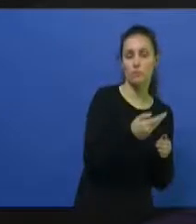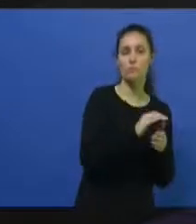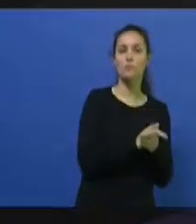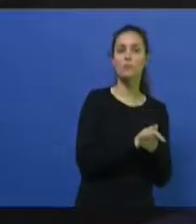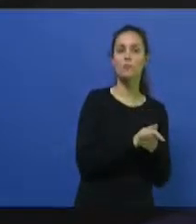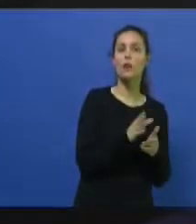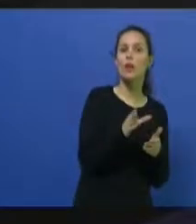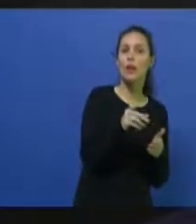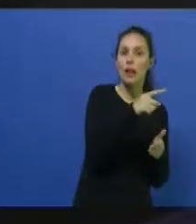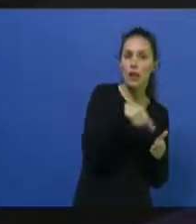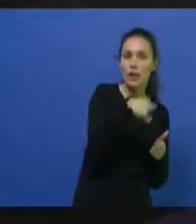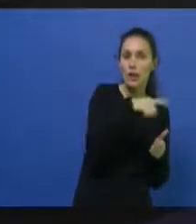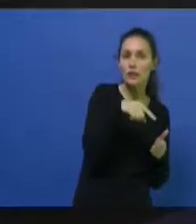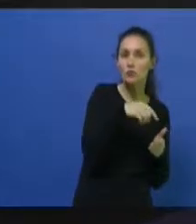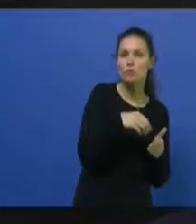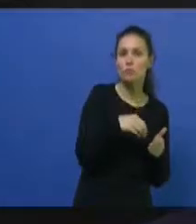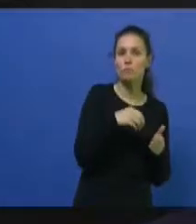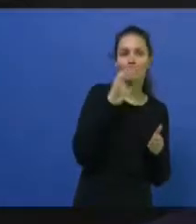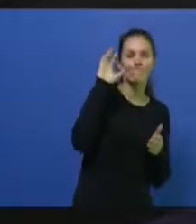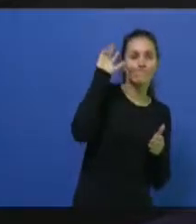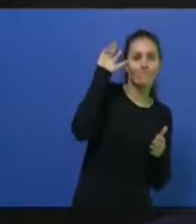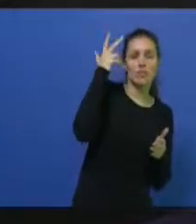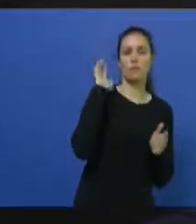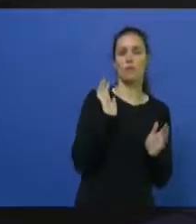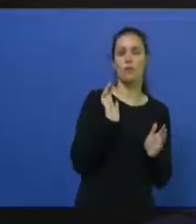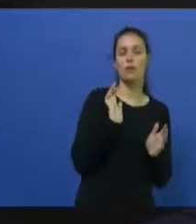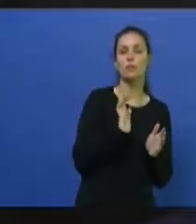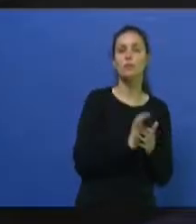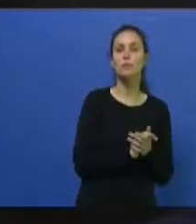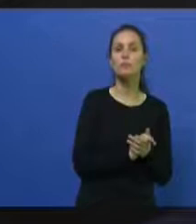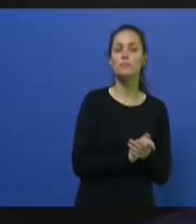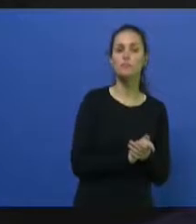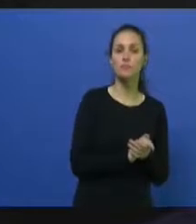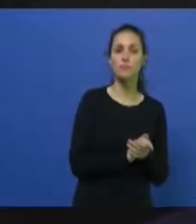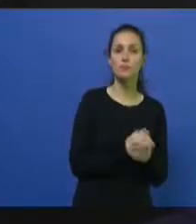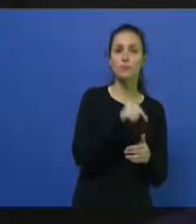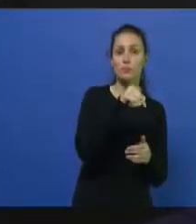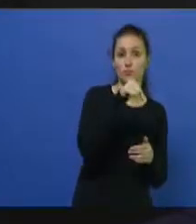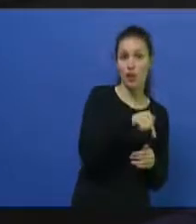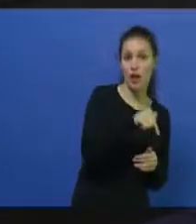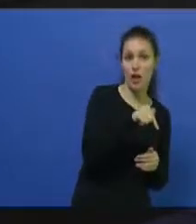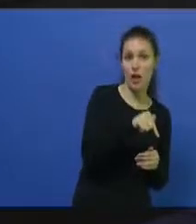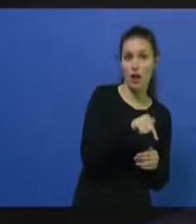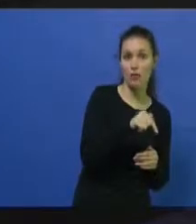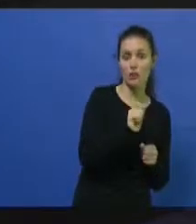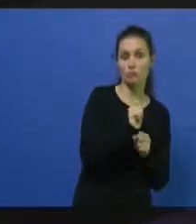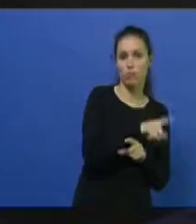por decreto, y segundo que sea ya ahora de manera inmediata, porque esto significa, Gil lo